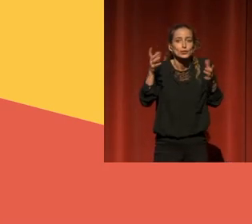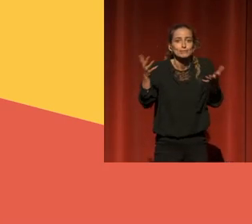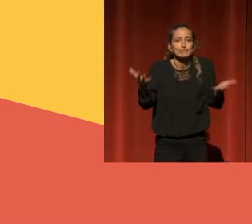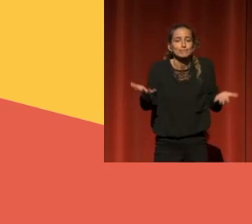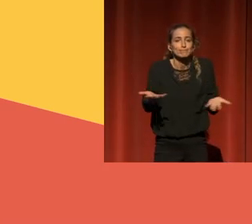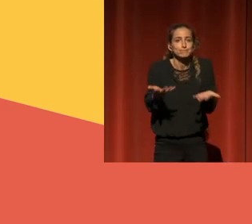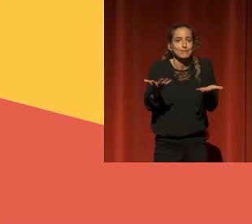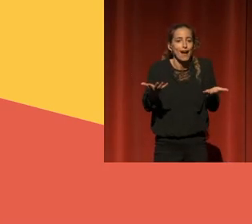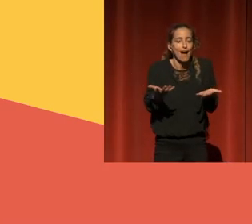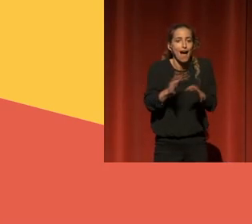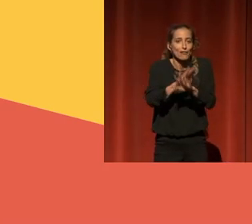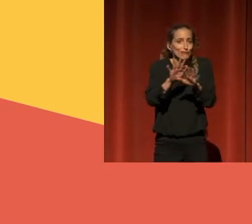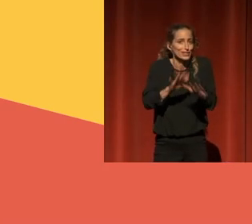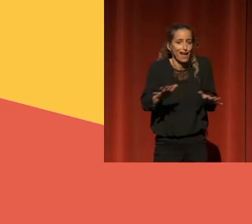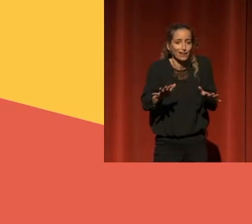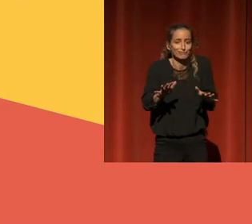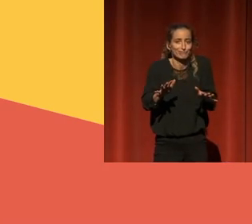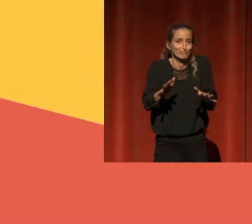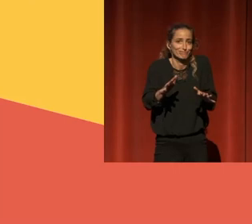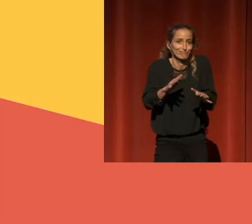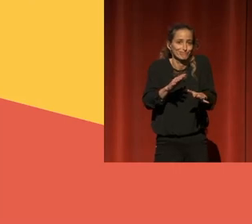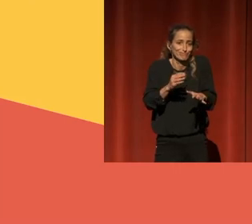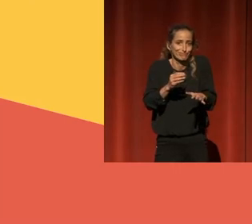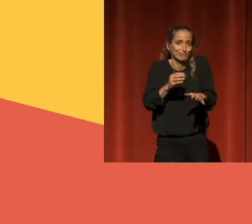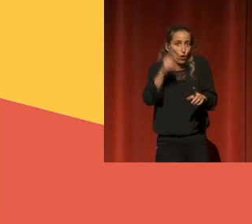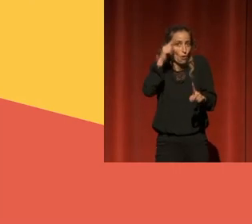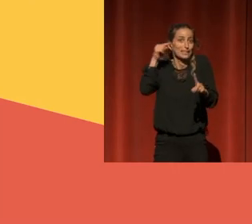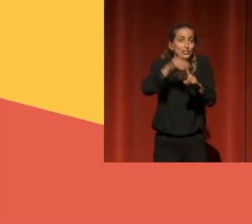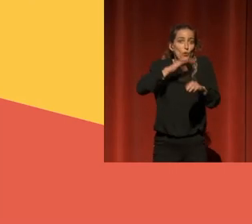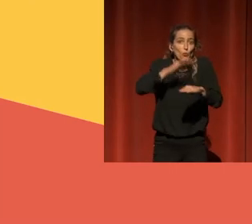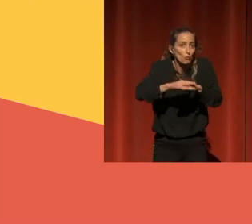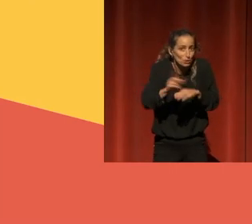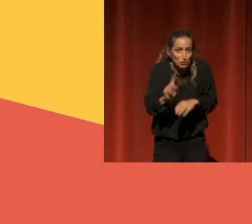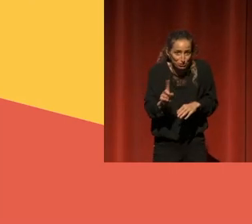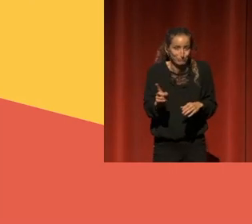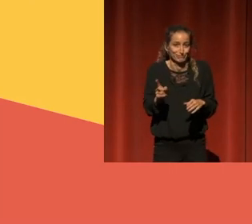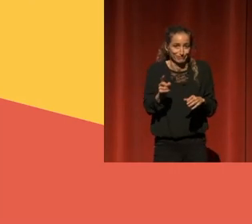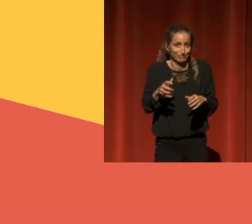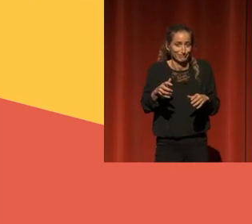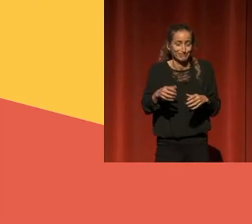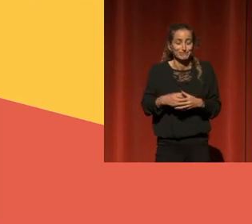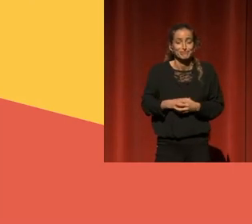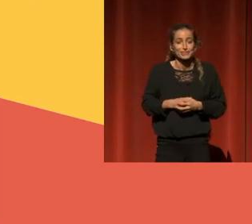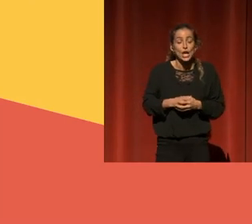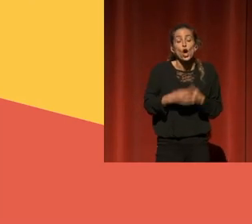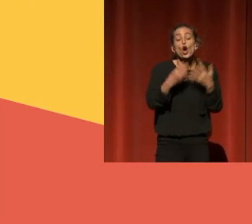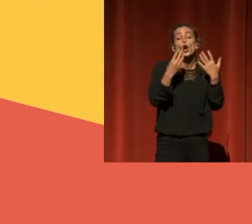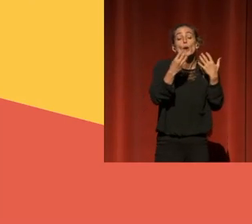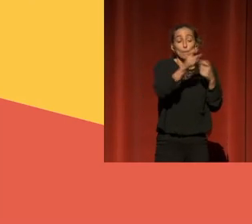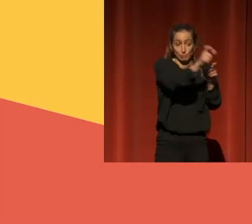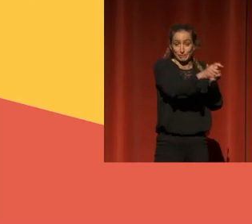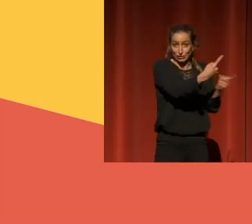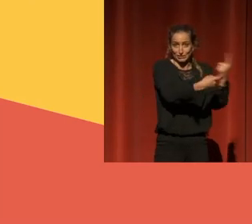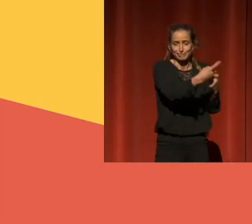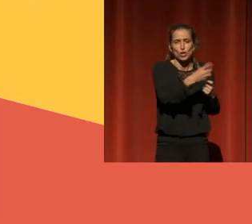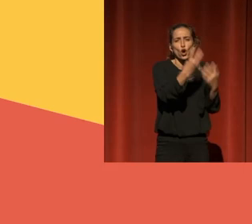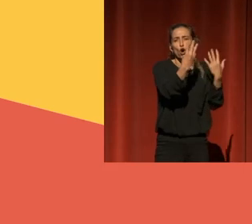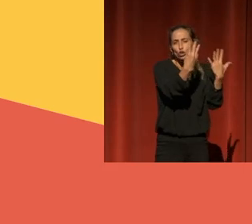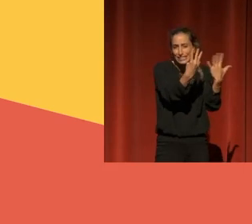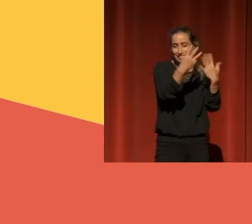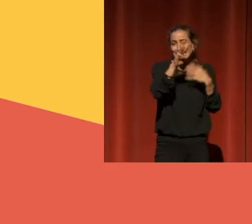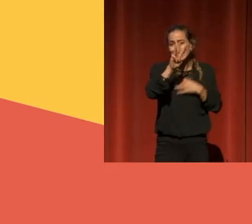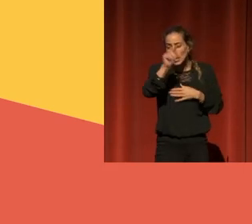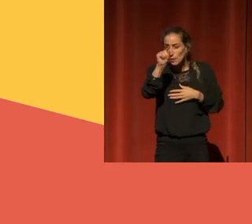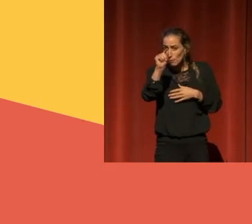no debe estar funcionando el 83 por no conoce la guía de la que hablábamos